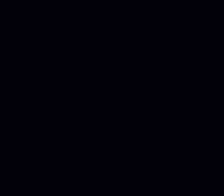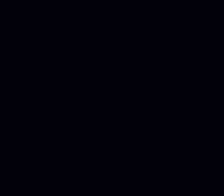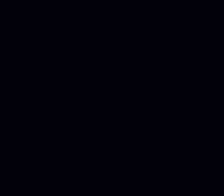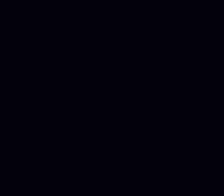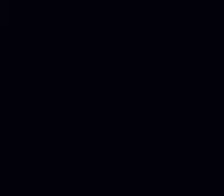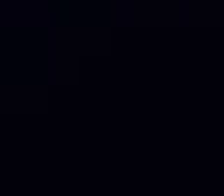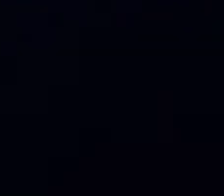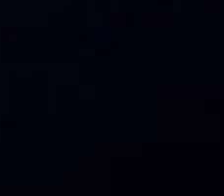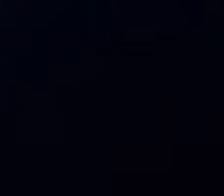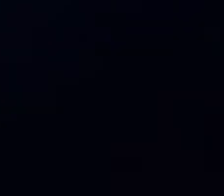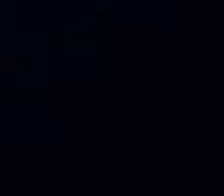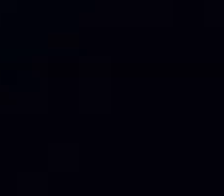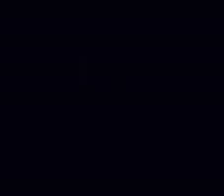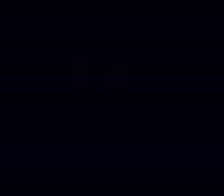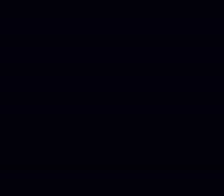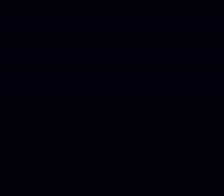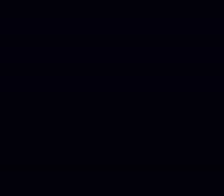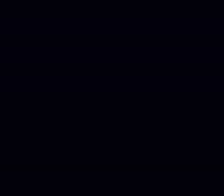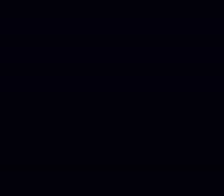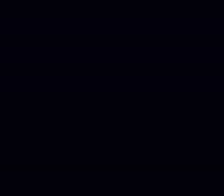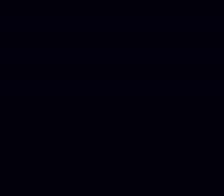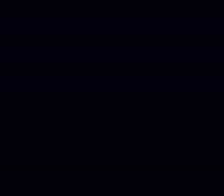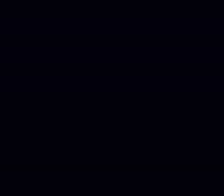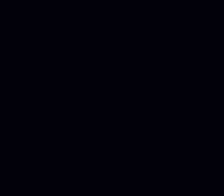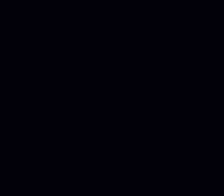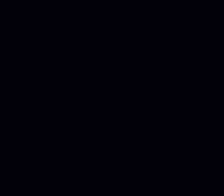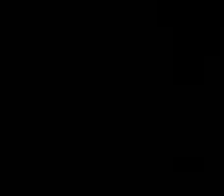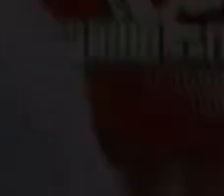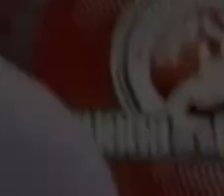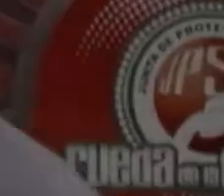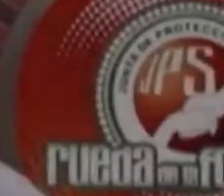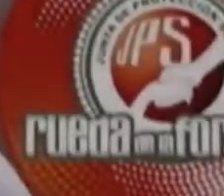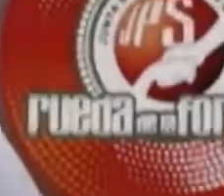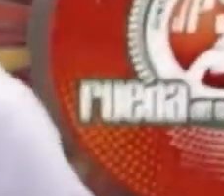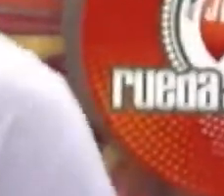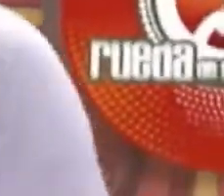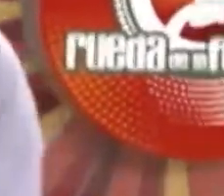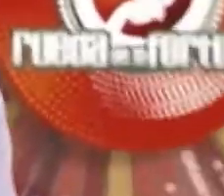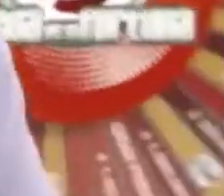Solo en 13. Costa Rica Televisión.